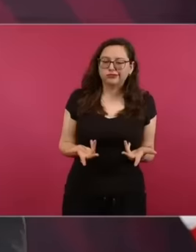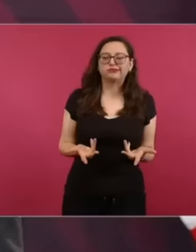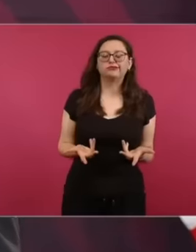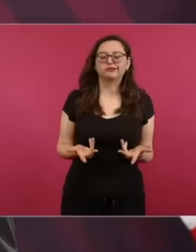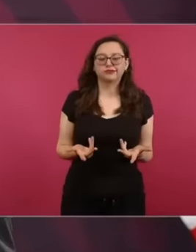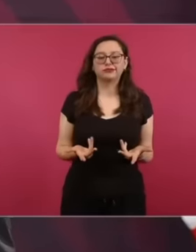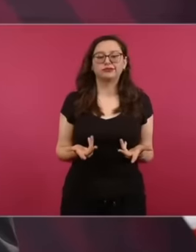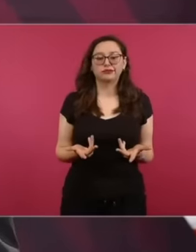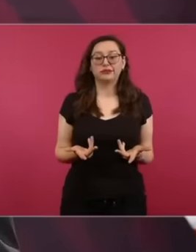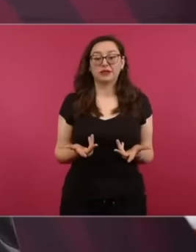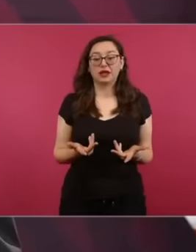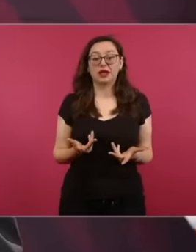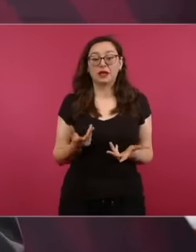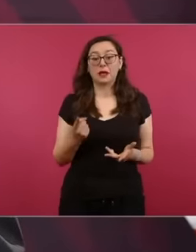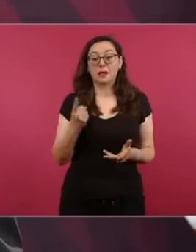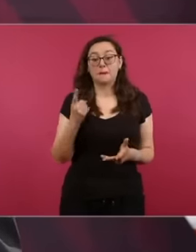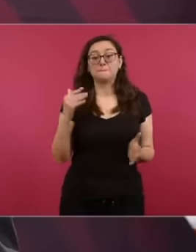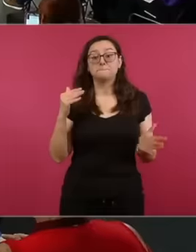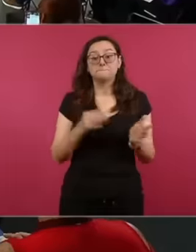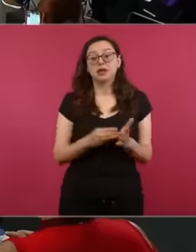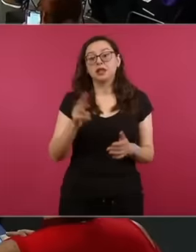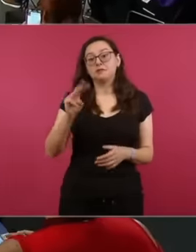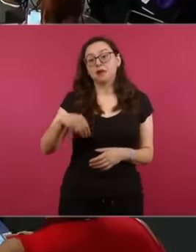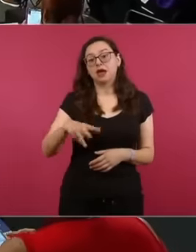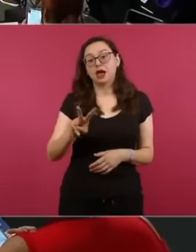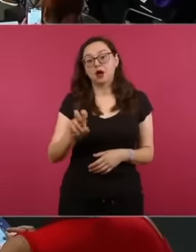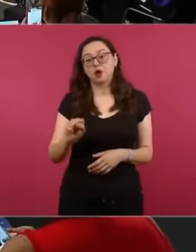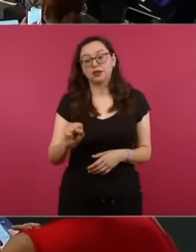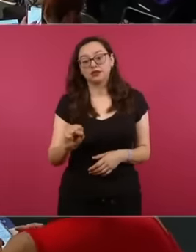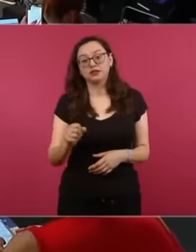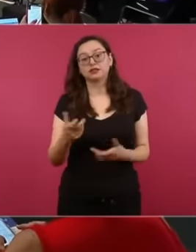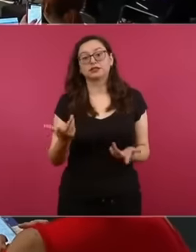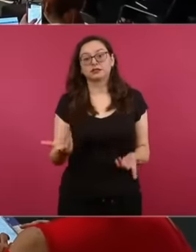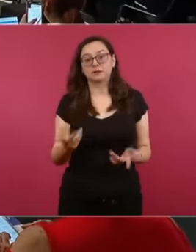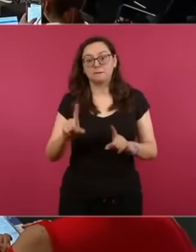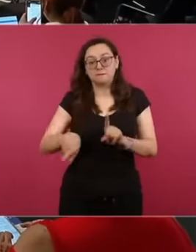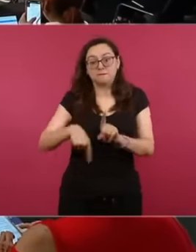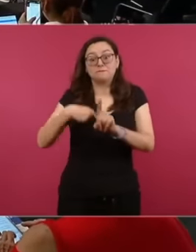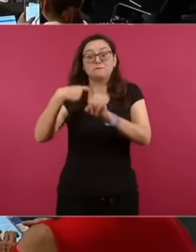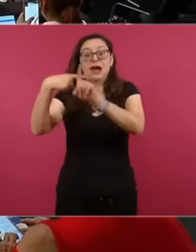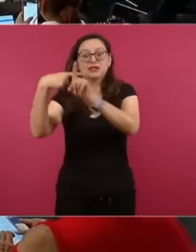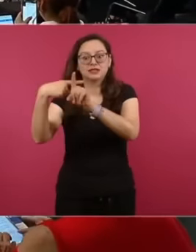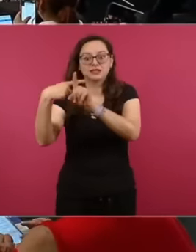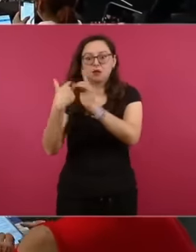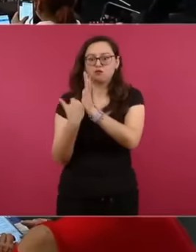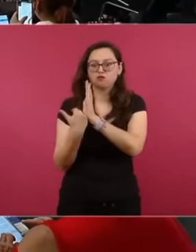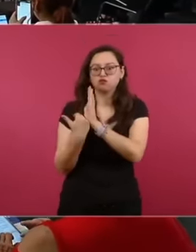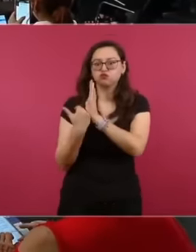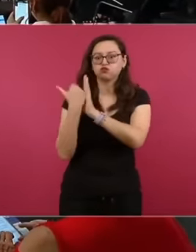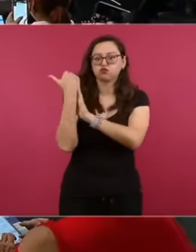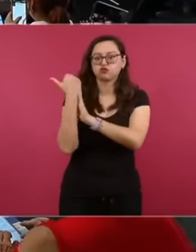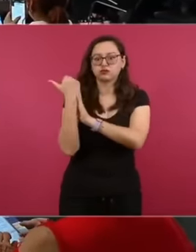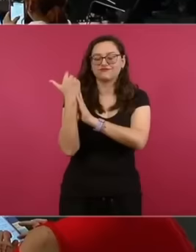más de 1,000 megawatts adicionales.